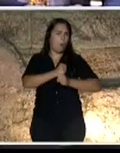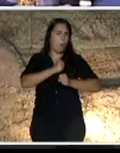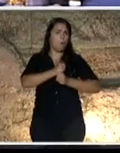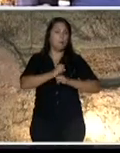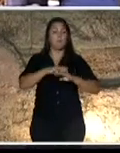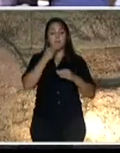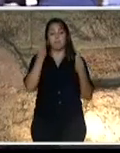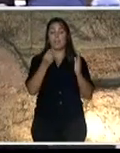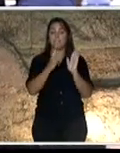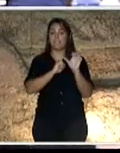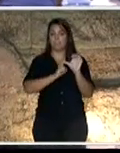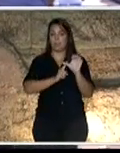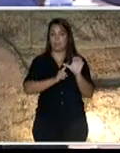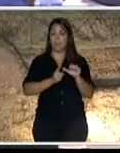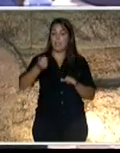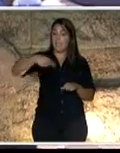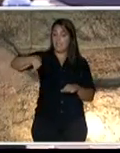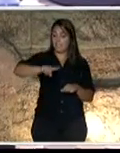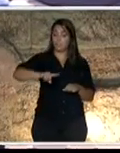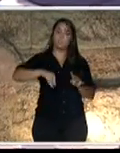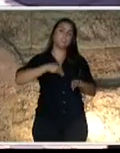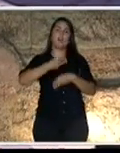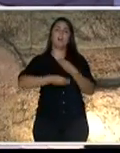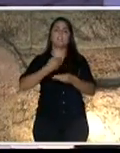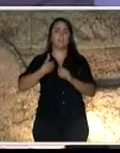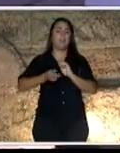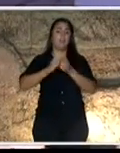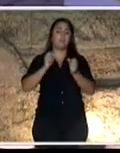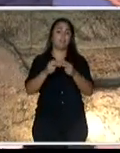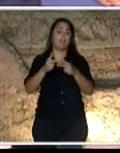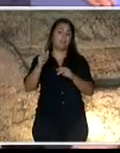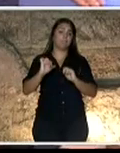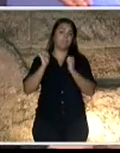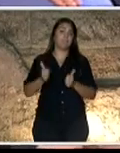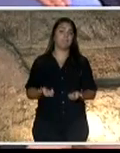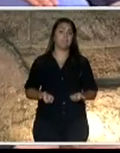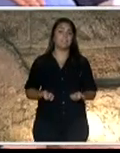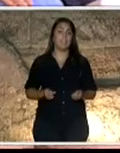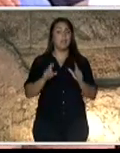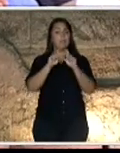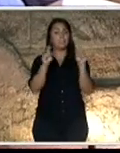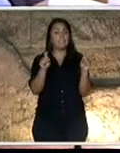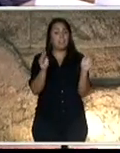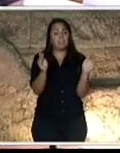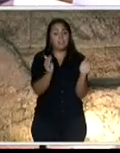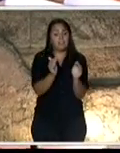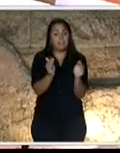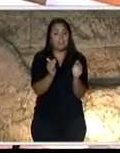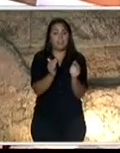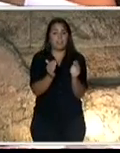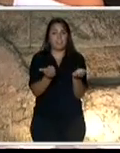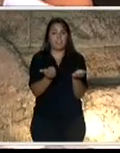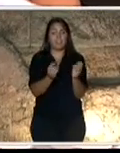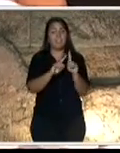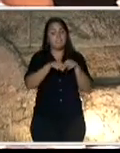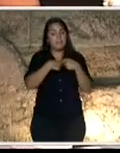mejorar Extremadura. Ellos son los artífices del cambio social, de pequeñas empresas familiares, del